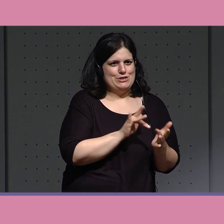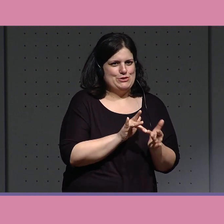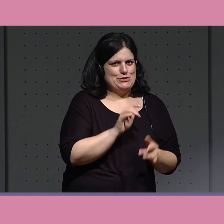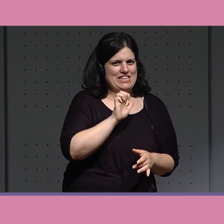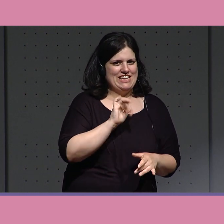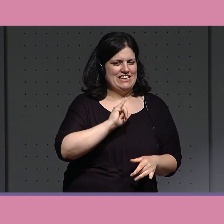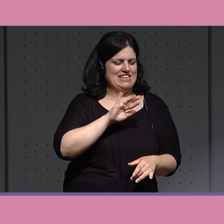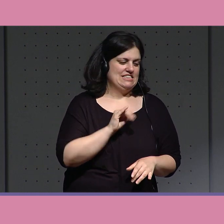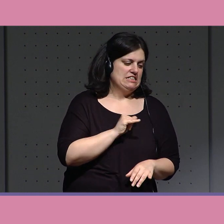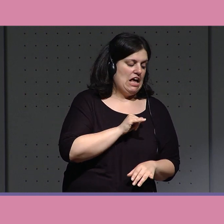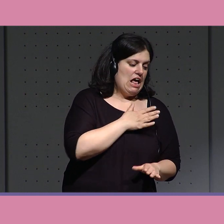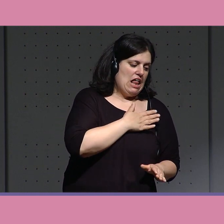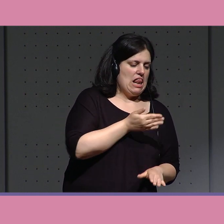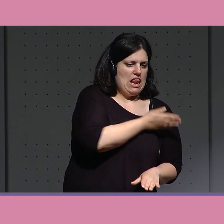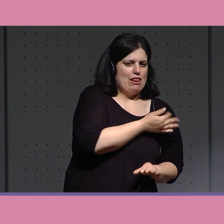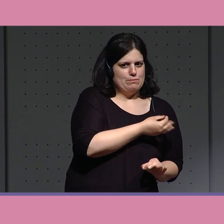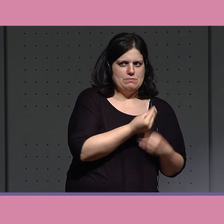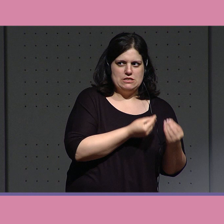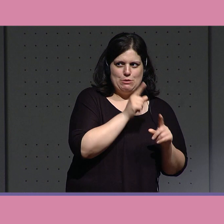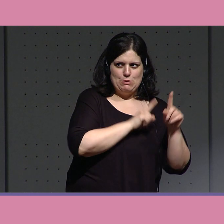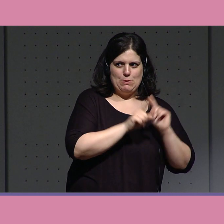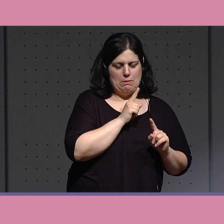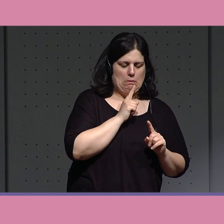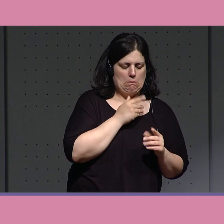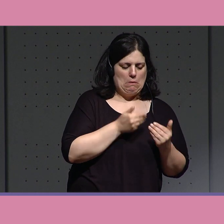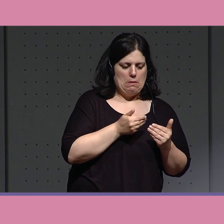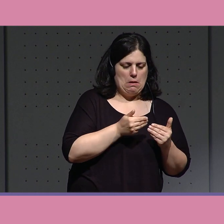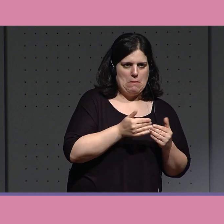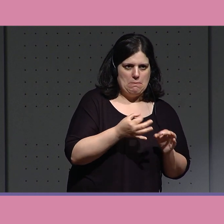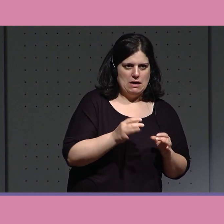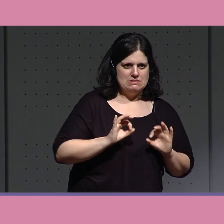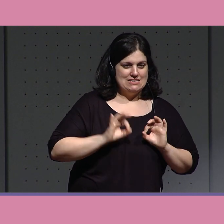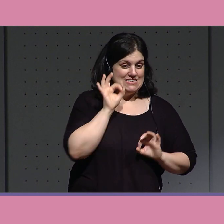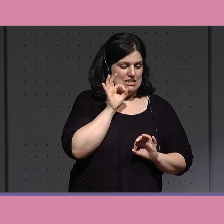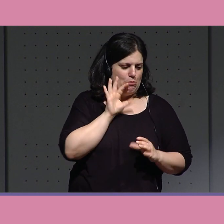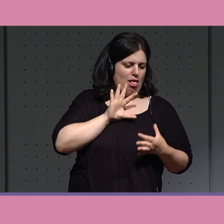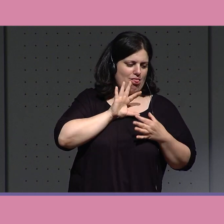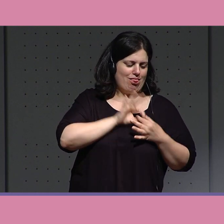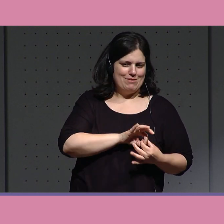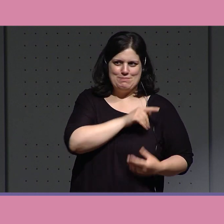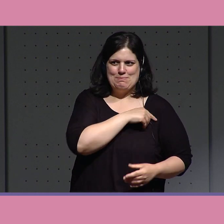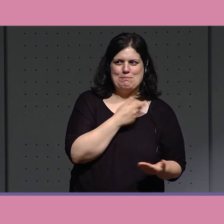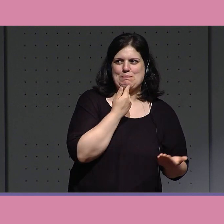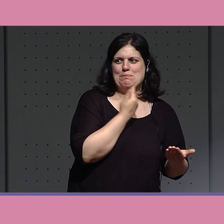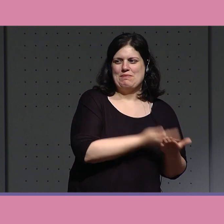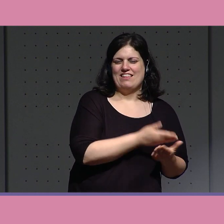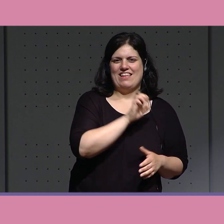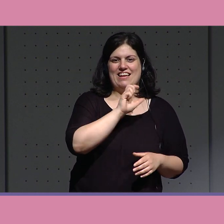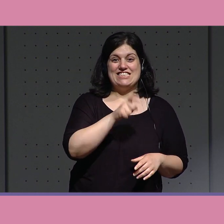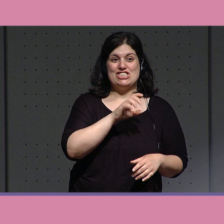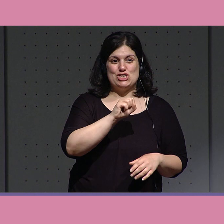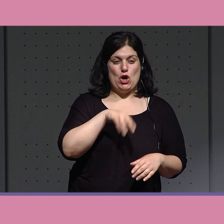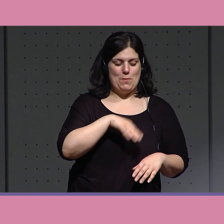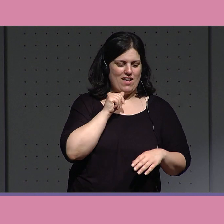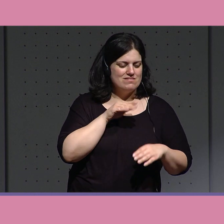cuando veo un problema que le parece que tiene bastantes posibilidades porque es un poquito sindrómico, ya rápidamente pide un exoma. Aquí, en principio, todo